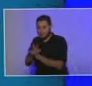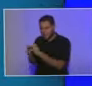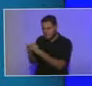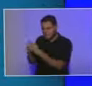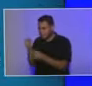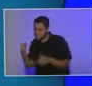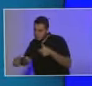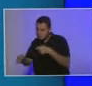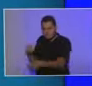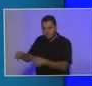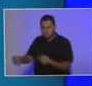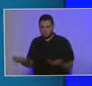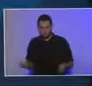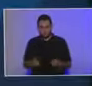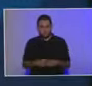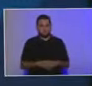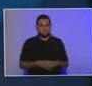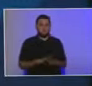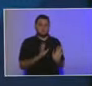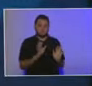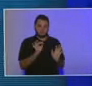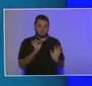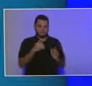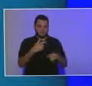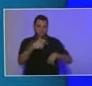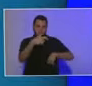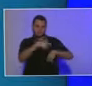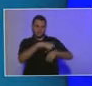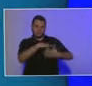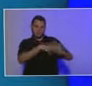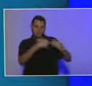sea que haya toque de queda. Porque